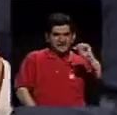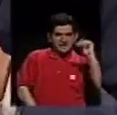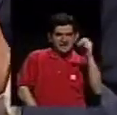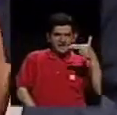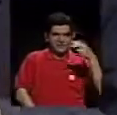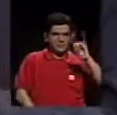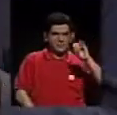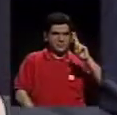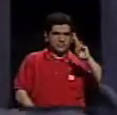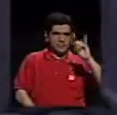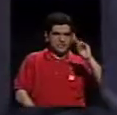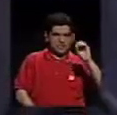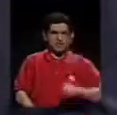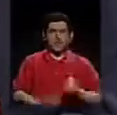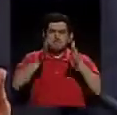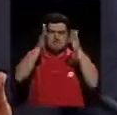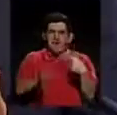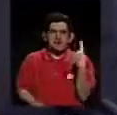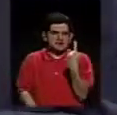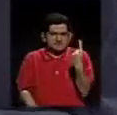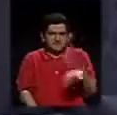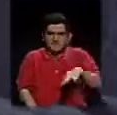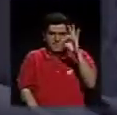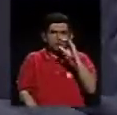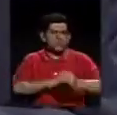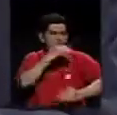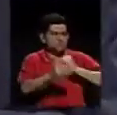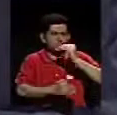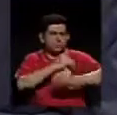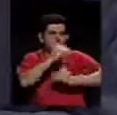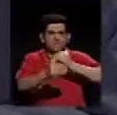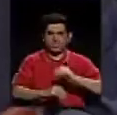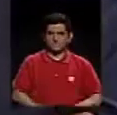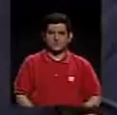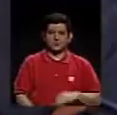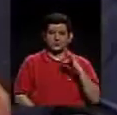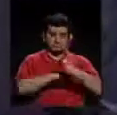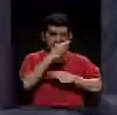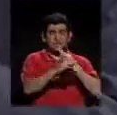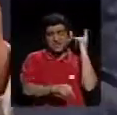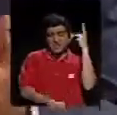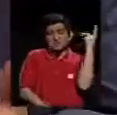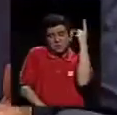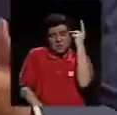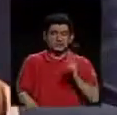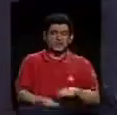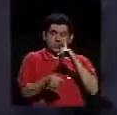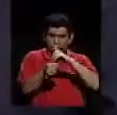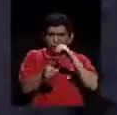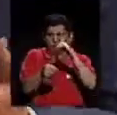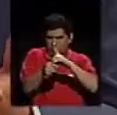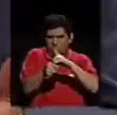los magistrados siempre han sido elegidos mediante un proceso político, ¿verdad? Son los diputados,